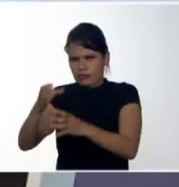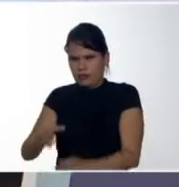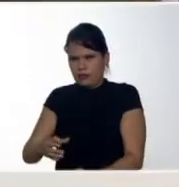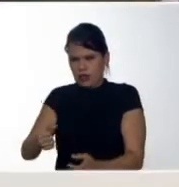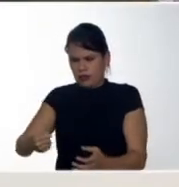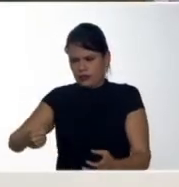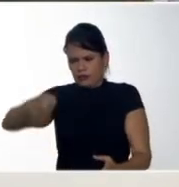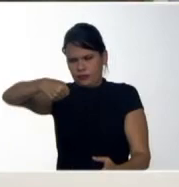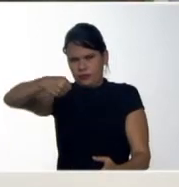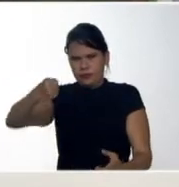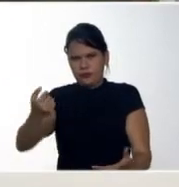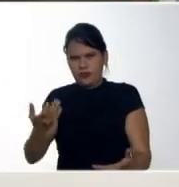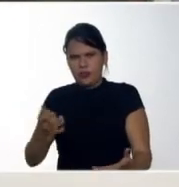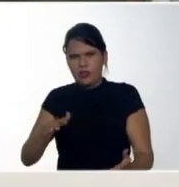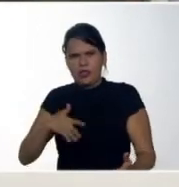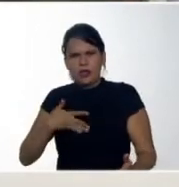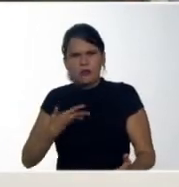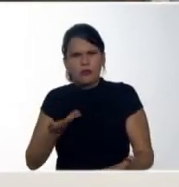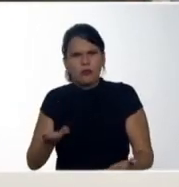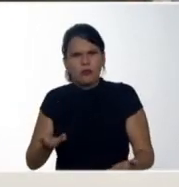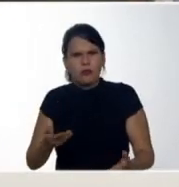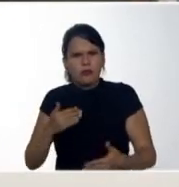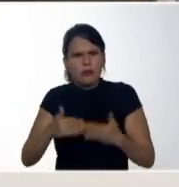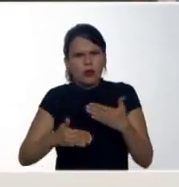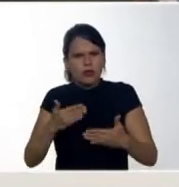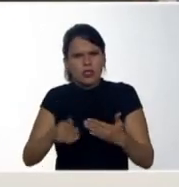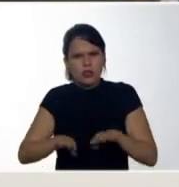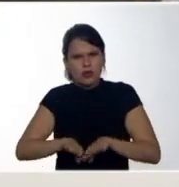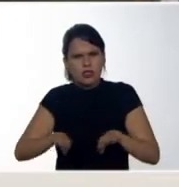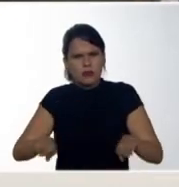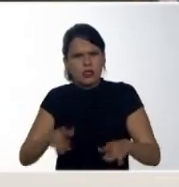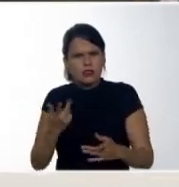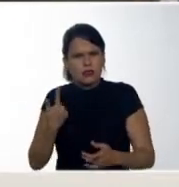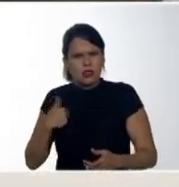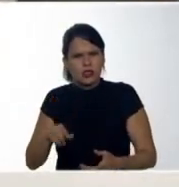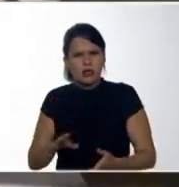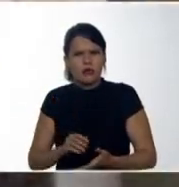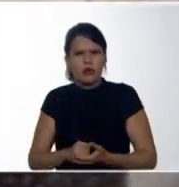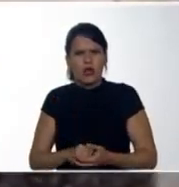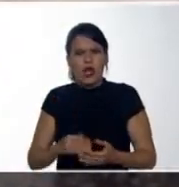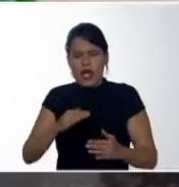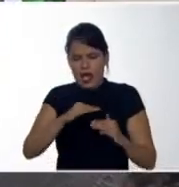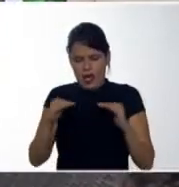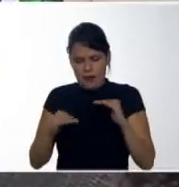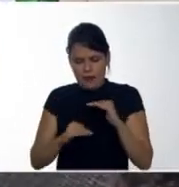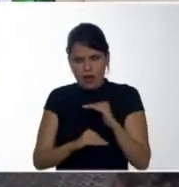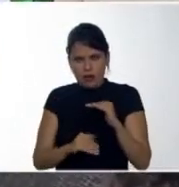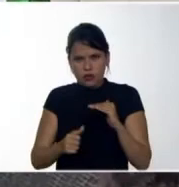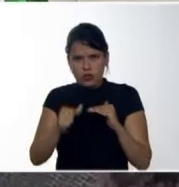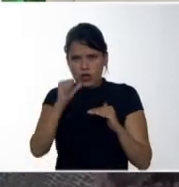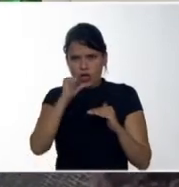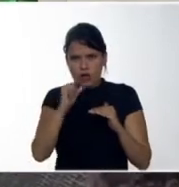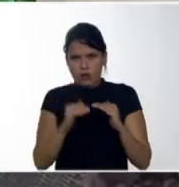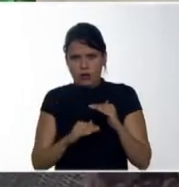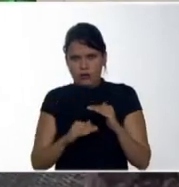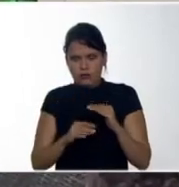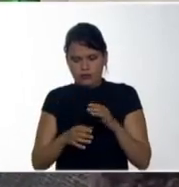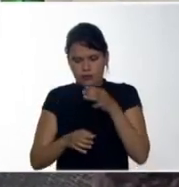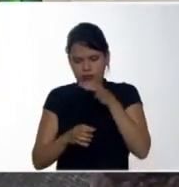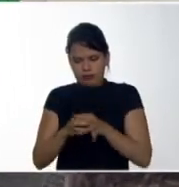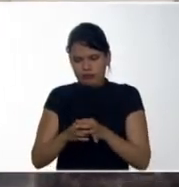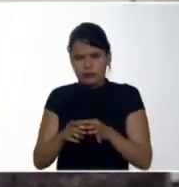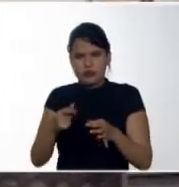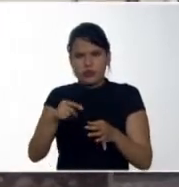cafetera, ¿qué proceso de separación tenemos? Abajo se coloca el agua. Acá coloco el